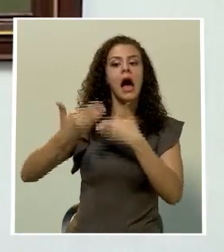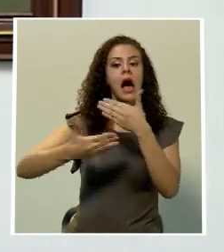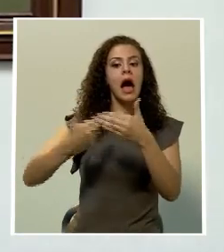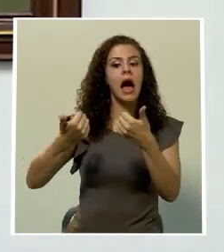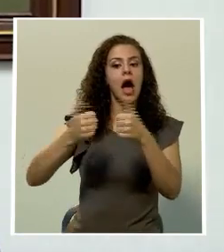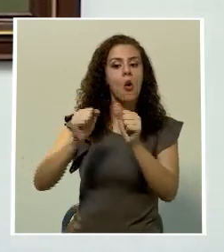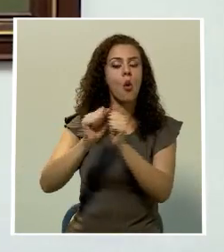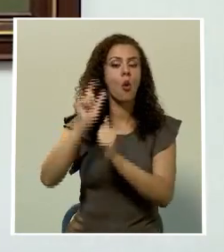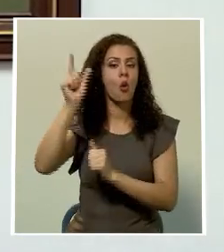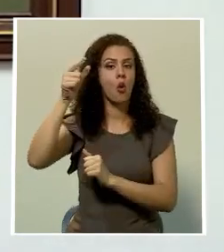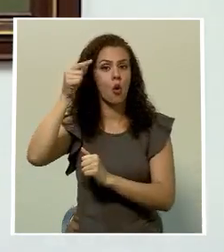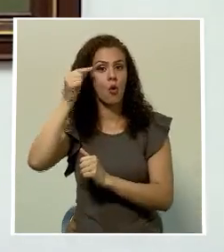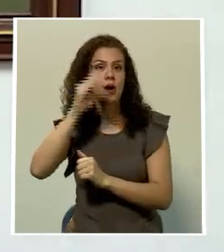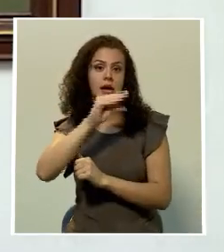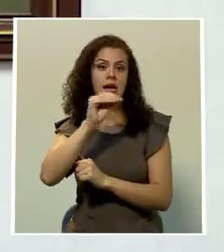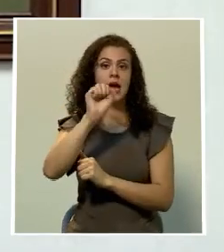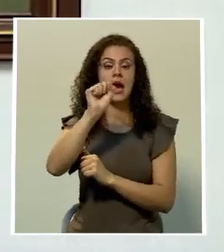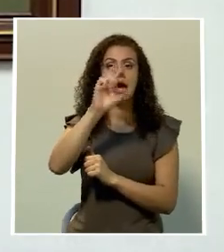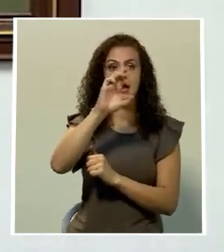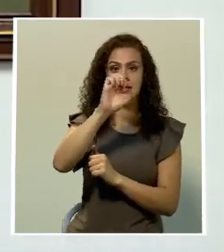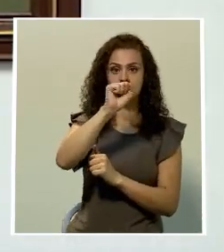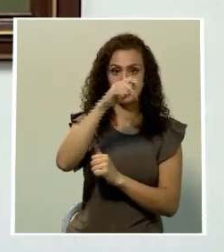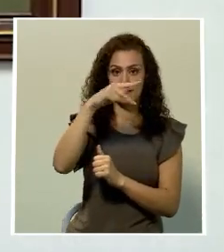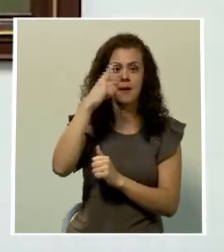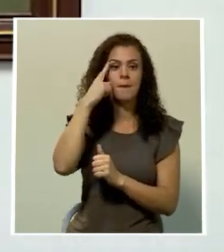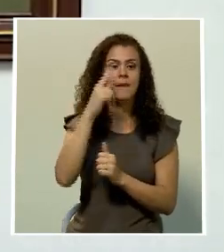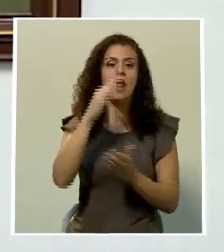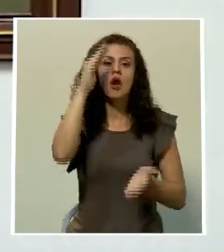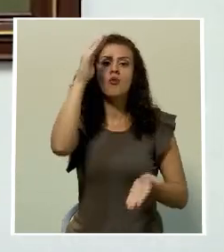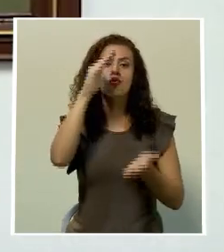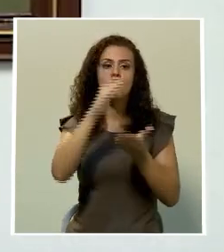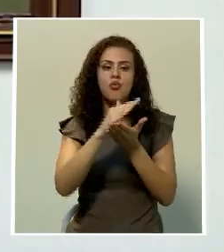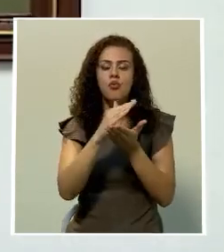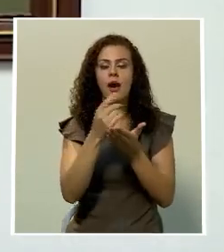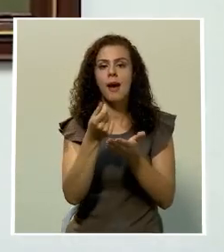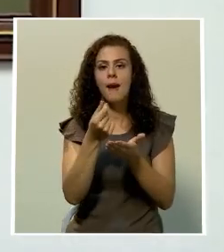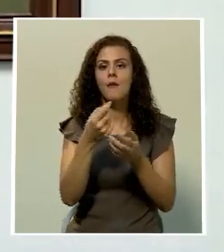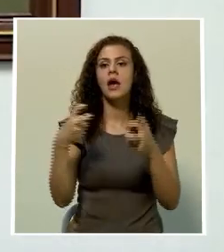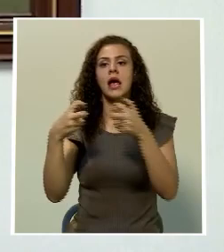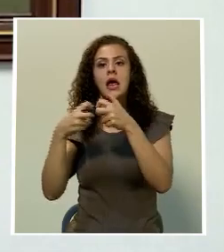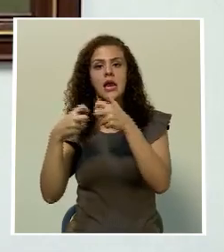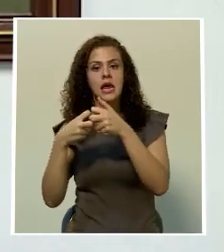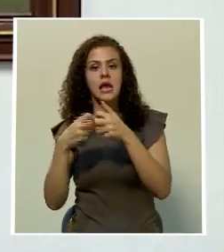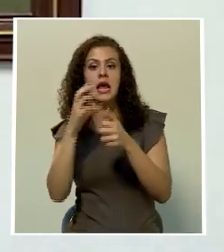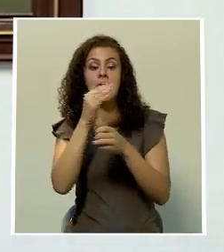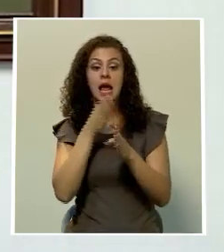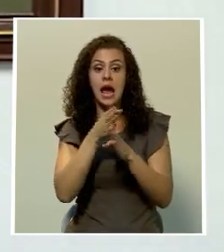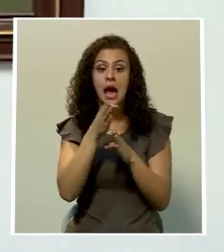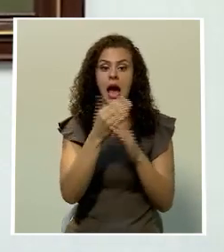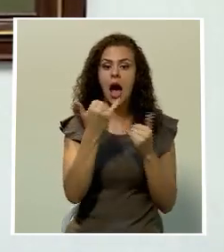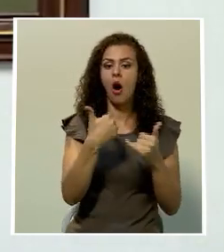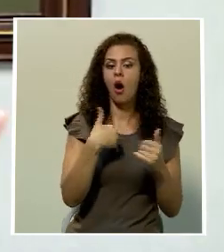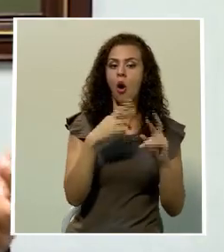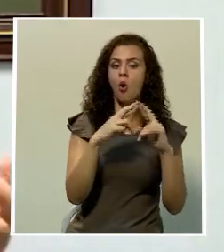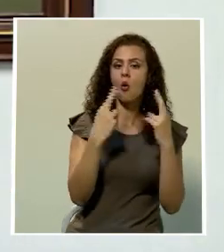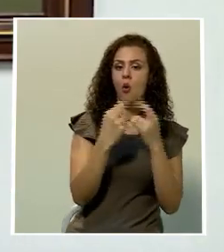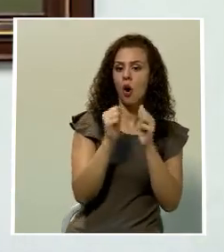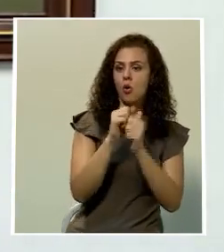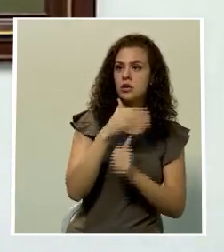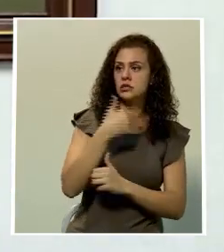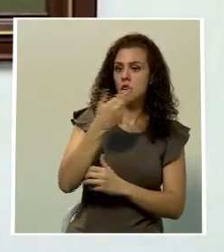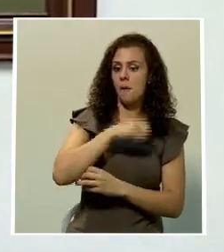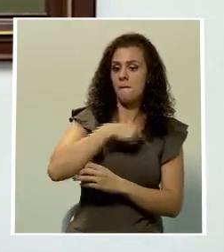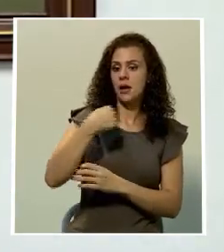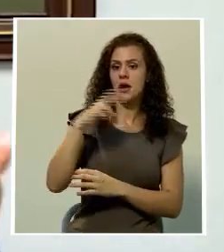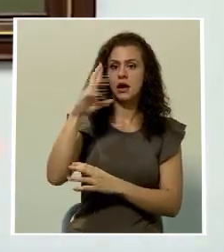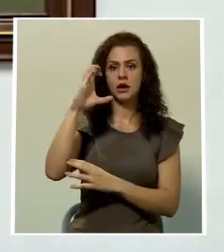logren con el gobierno y ARECEP para reducir el costo de la energía. En esa línea, hoy hemos tenido una reunión con el señor presidente